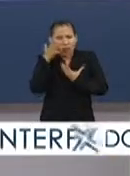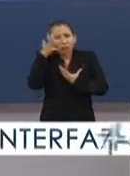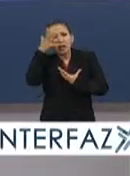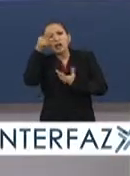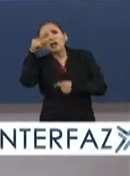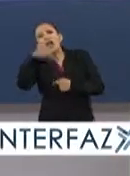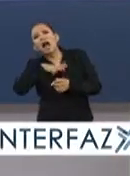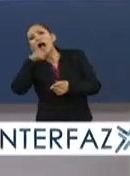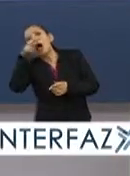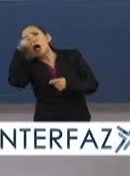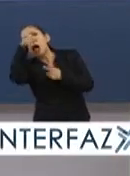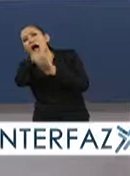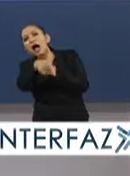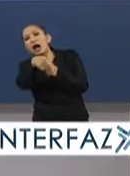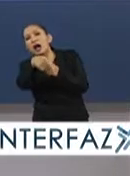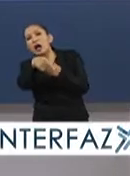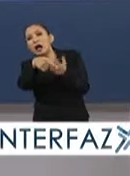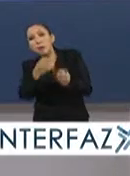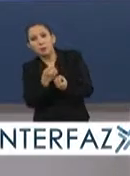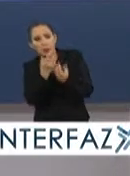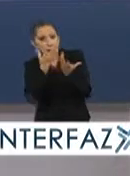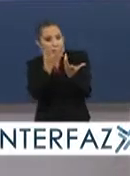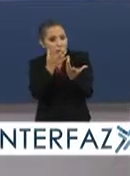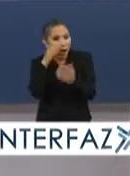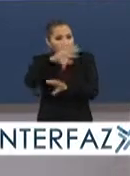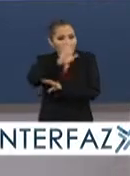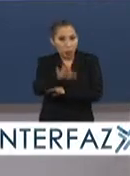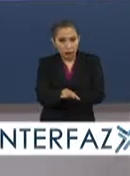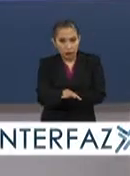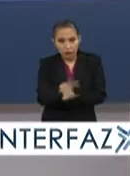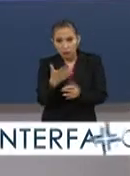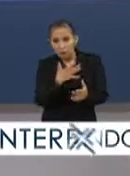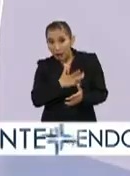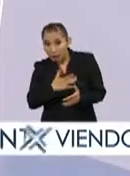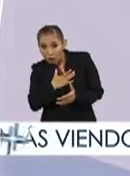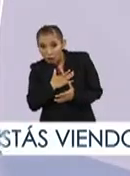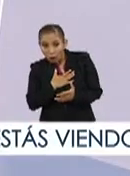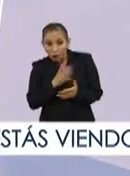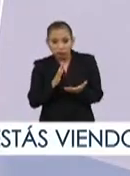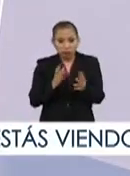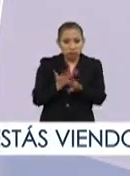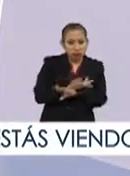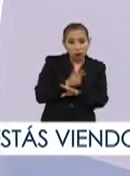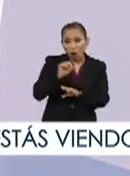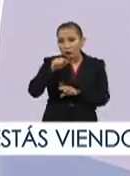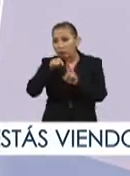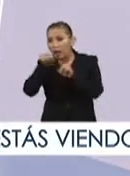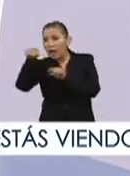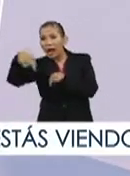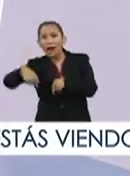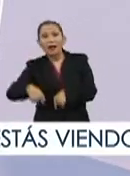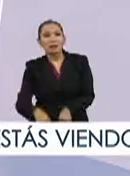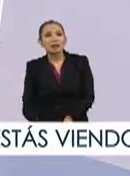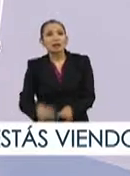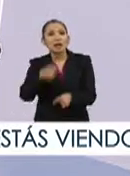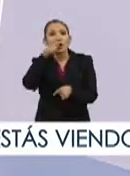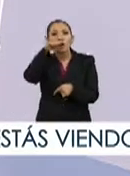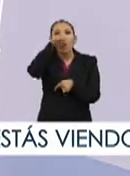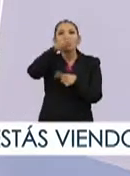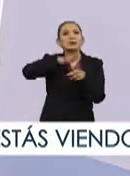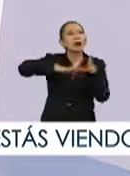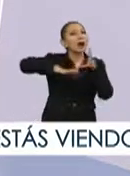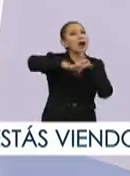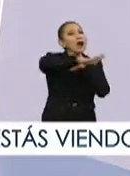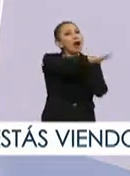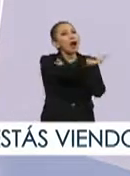orilla? La otra orilla es la poesía o el más allá. Dice, pasión es tránsito, la otra orilla está aquí. Luz en el aire